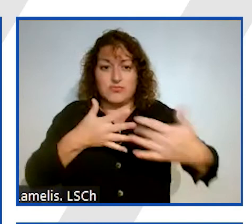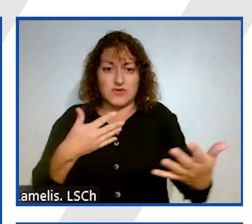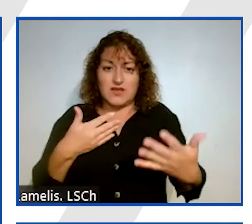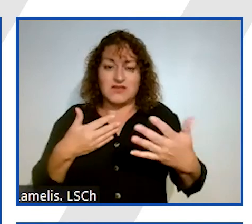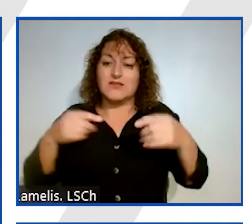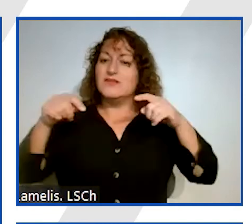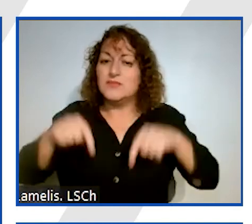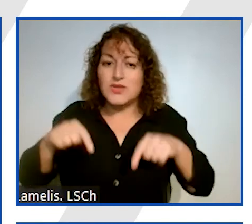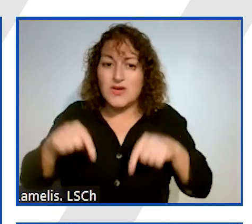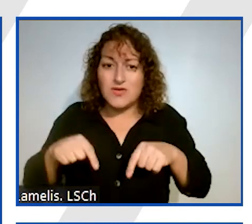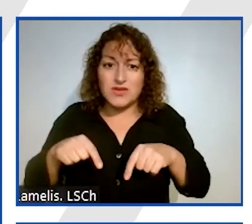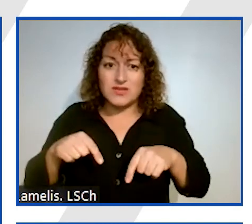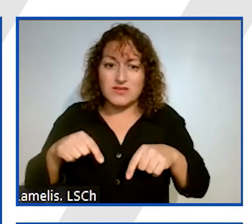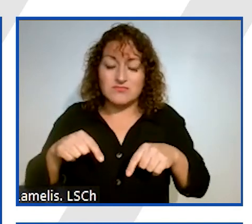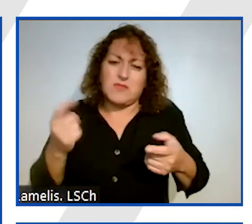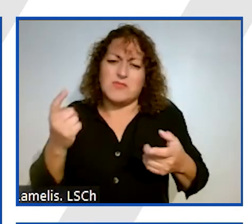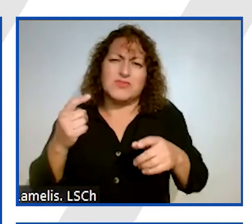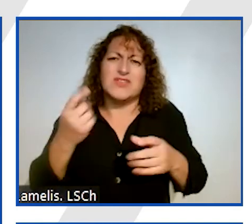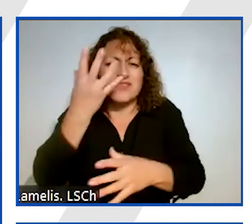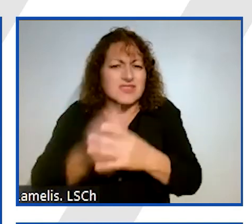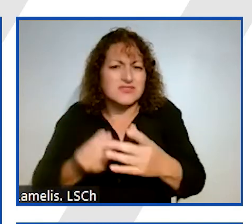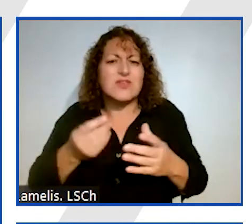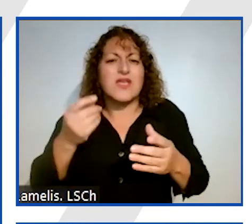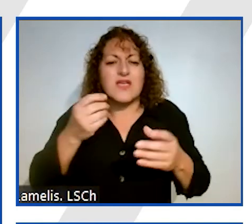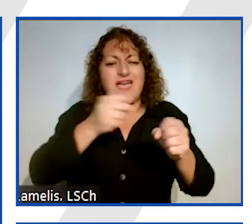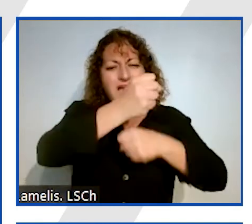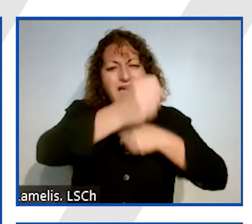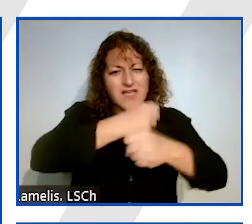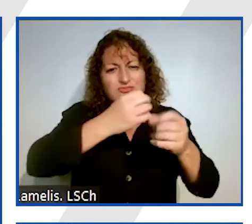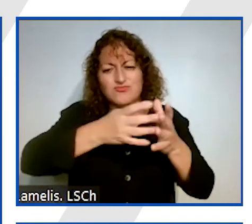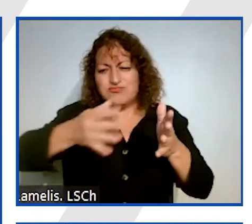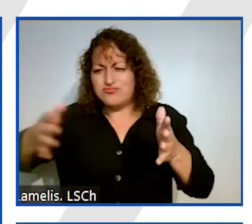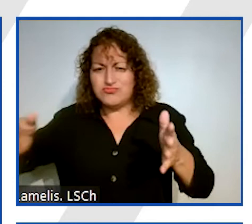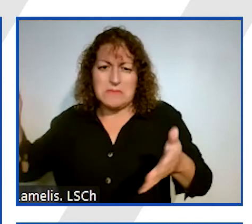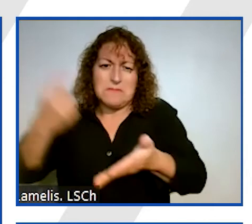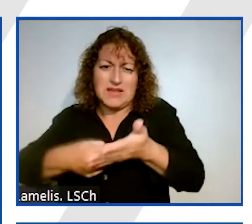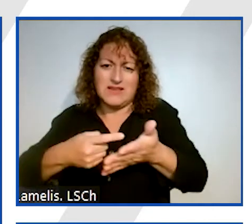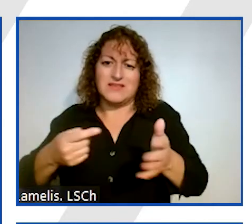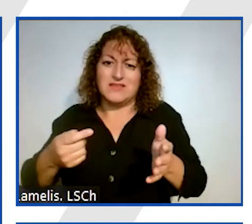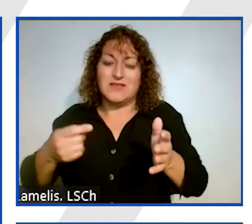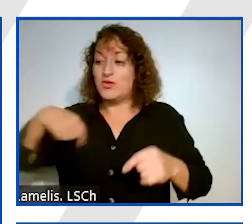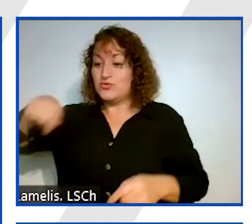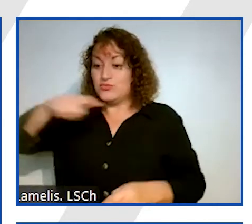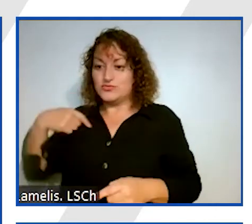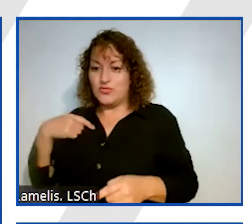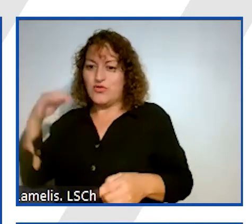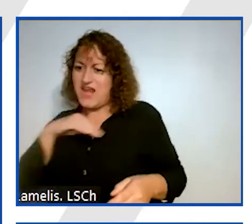Los ciclos de extinción duran miles de años. Nosotros estamos acelerando esto y lo estamos bajando a cientos, cosa que es